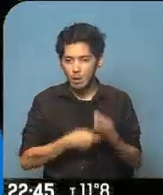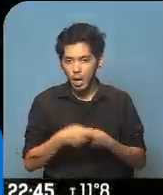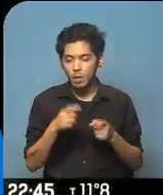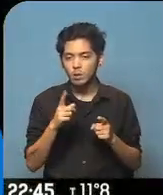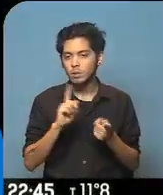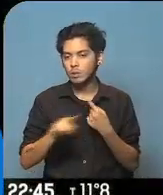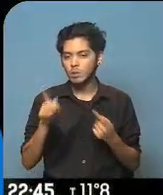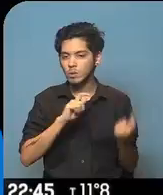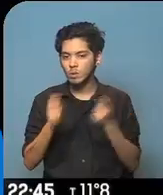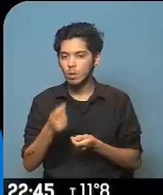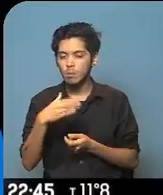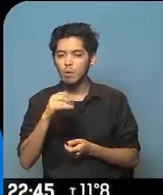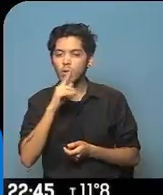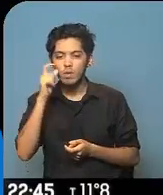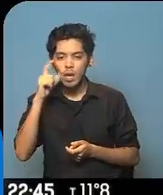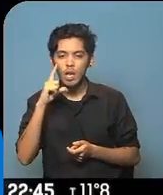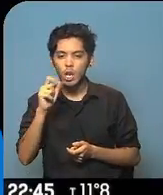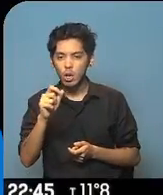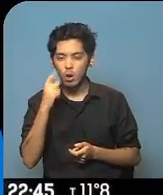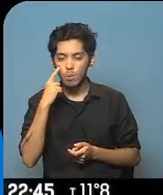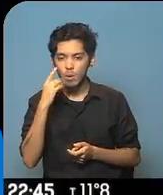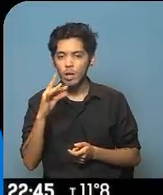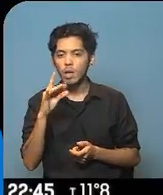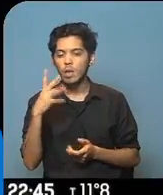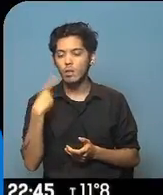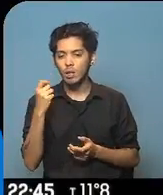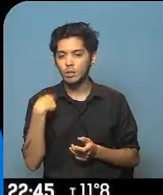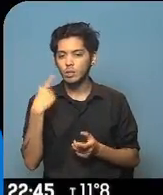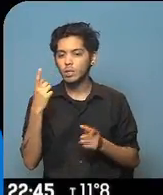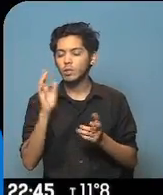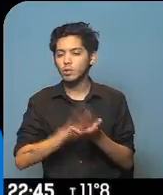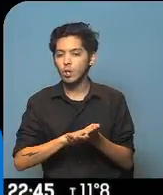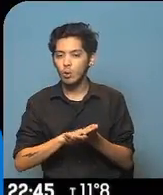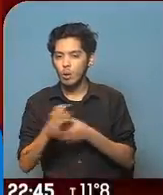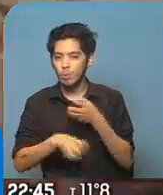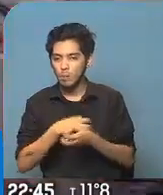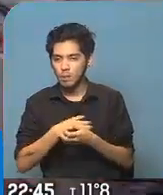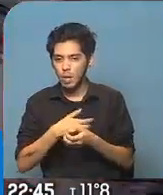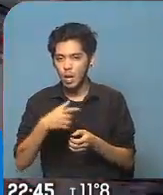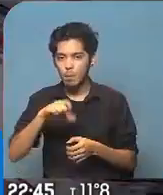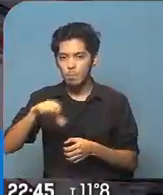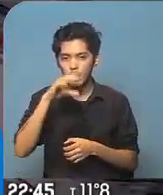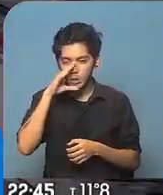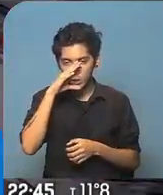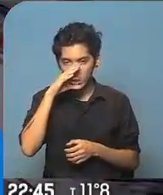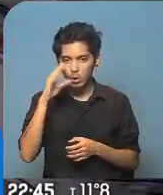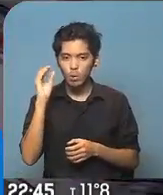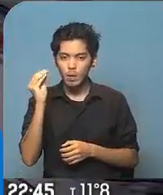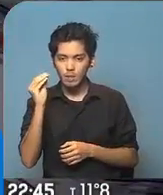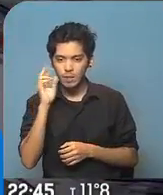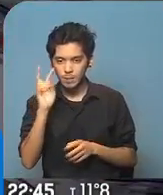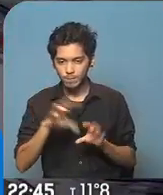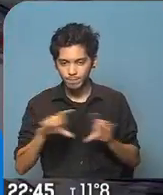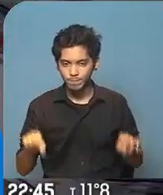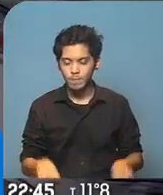reemplazo por Iván Monteiro, director financiero de la petrolera estatal brasileña. Se existe algo que